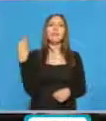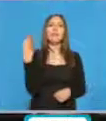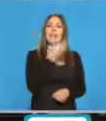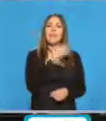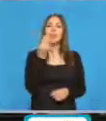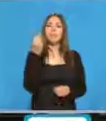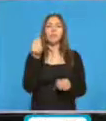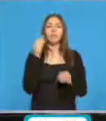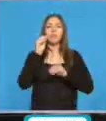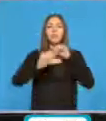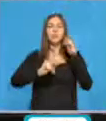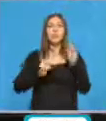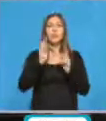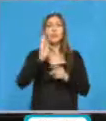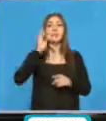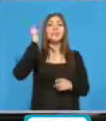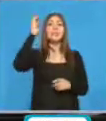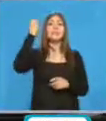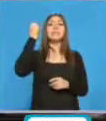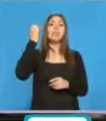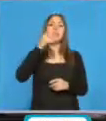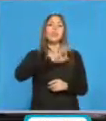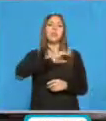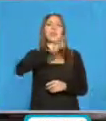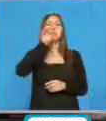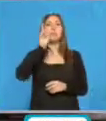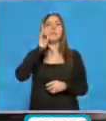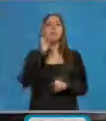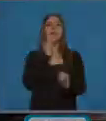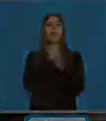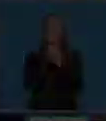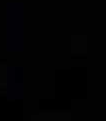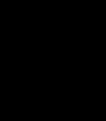Mucha verdura. Si les faltó algo, recuerden que después nos pueden ver en la página web la repetición de la receta, chef.